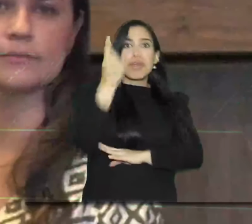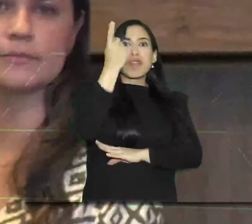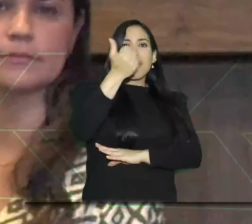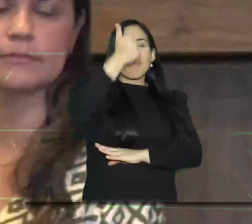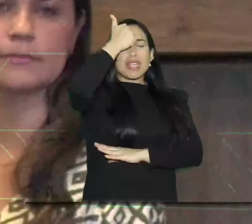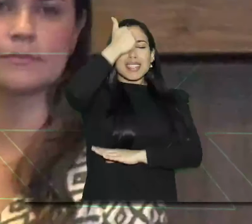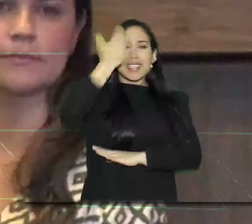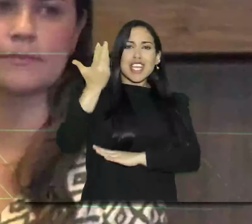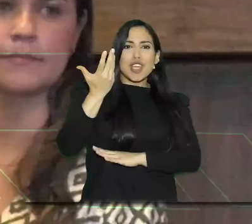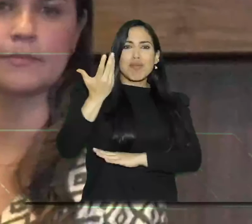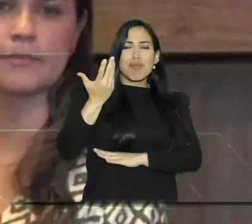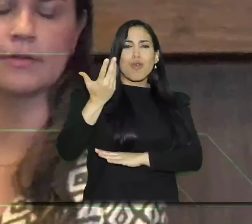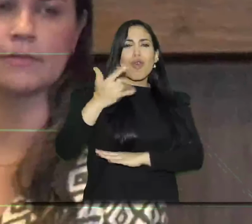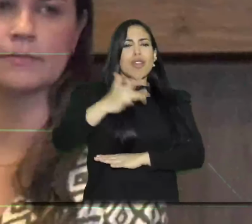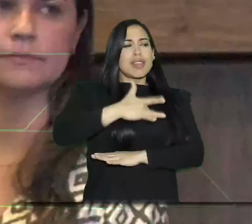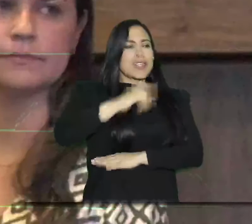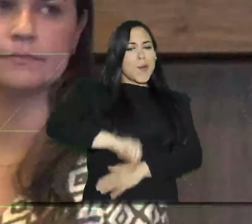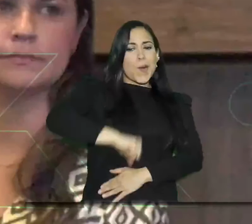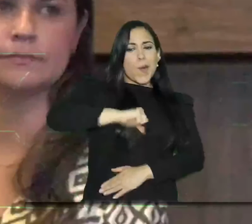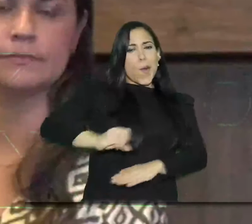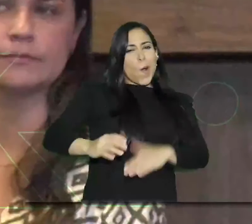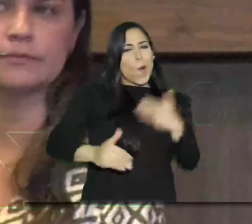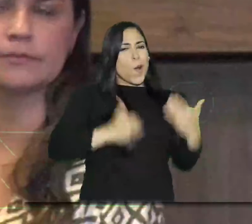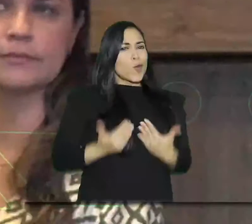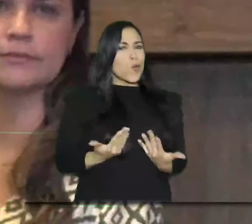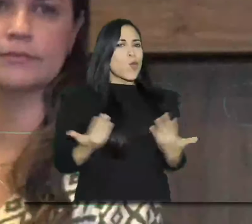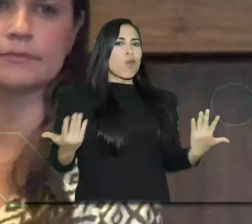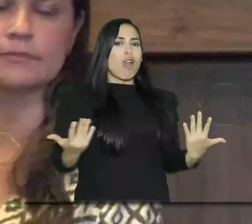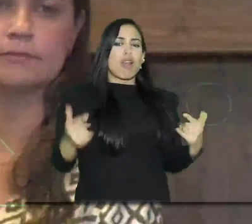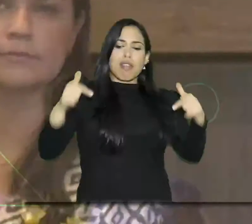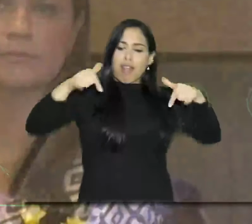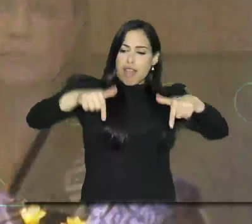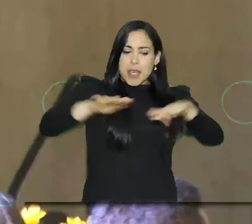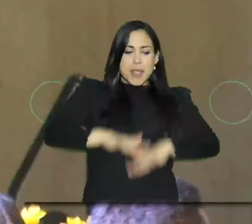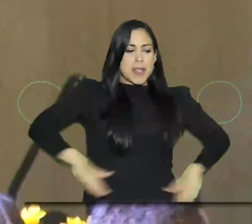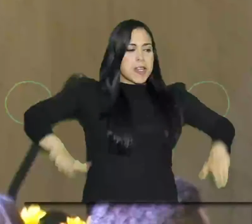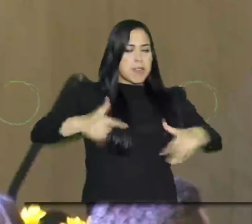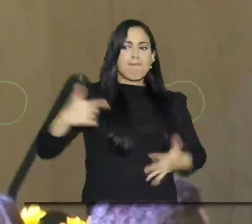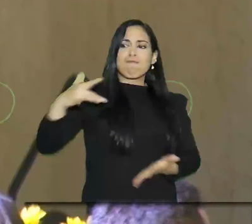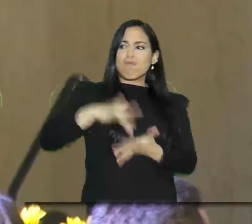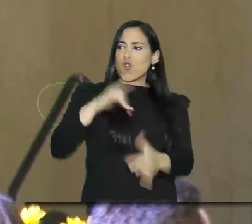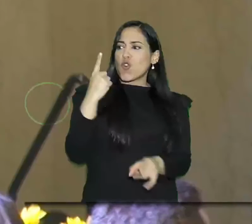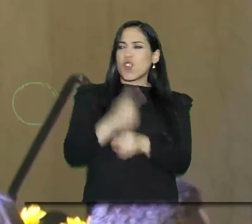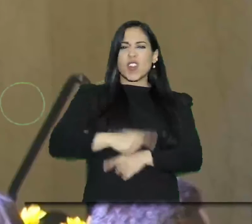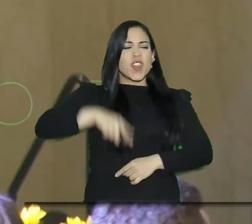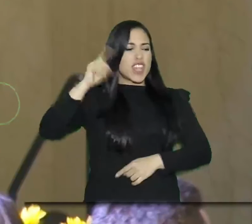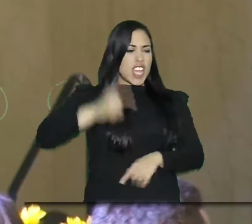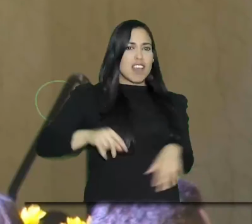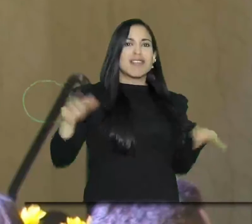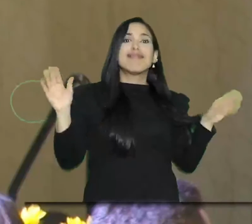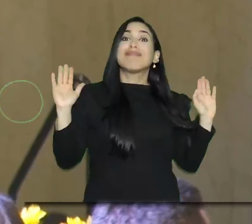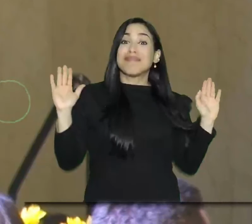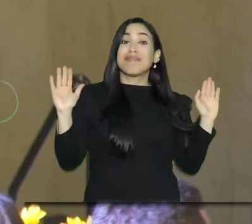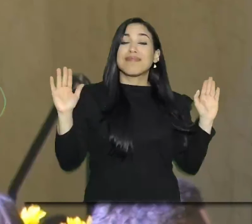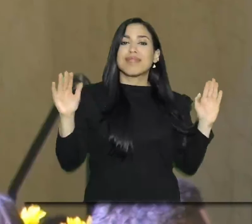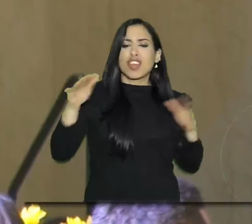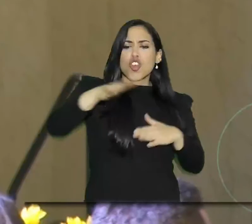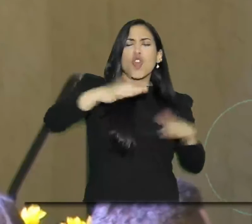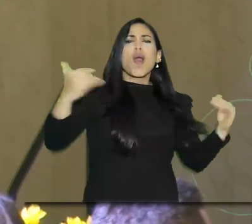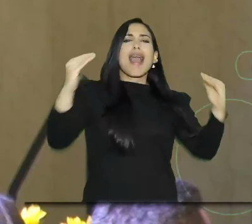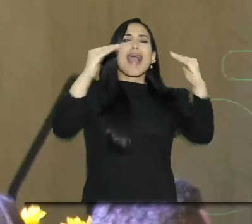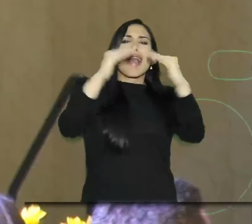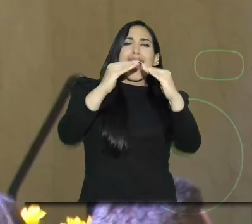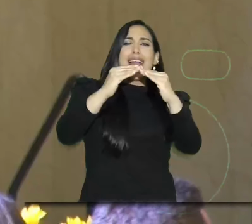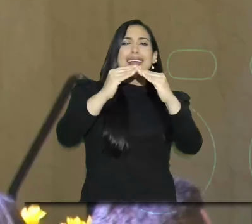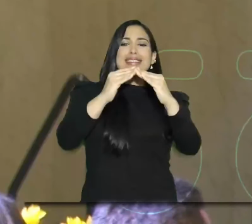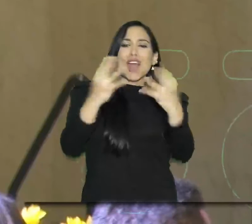primer principio y por el cual se deben sentir contentos, es porque están en el sitio donde deben estar ustedes. Están